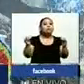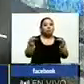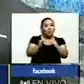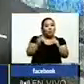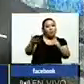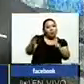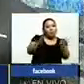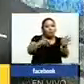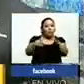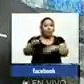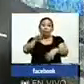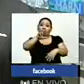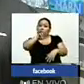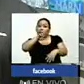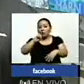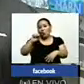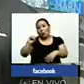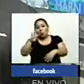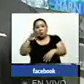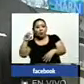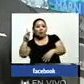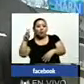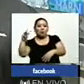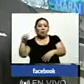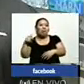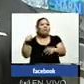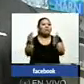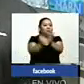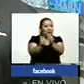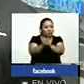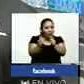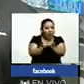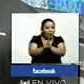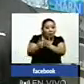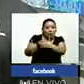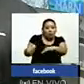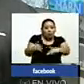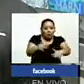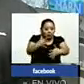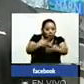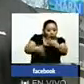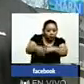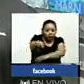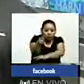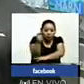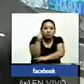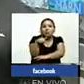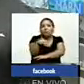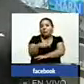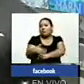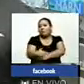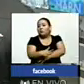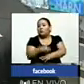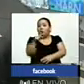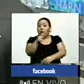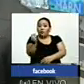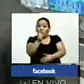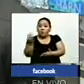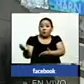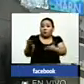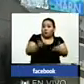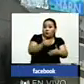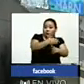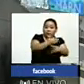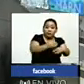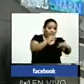alcanzando los 30-40 kilómetros por hora que dificulta principalmente las actividades al sector pesquero. Con esta información regreso con ustedes a los